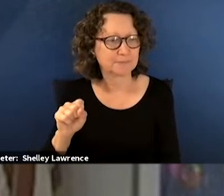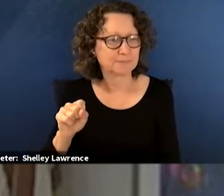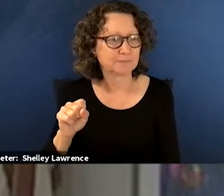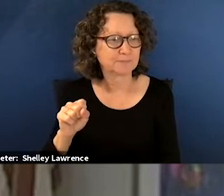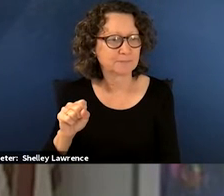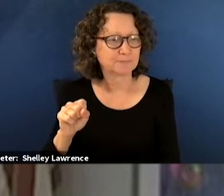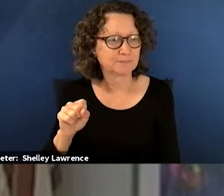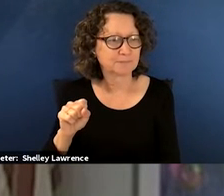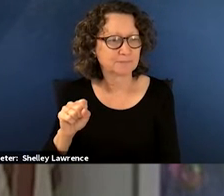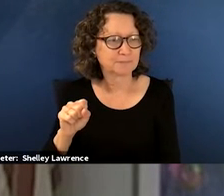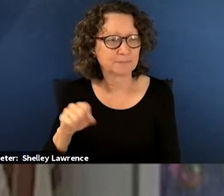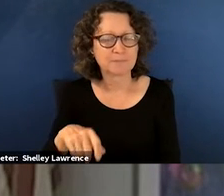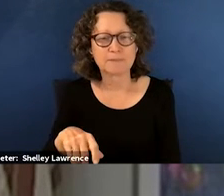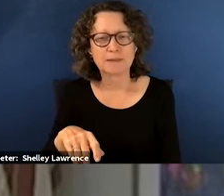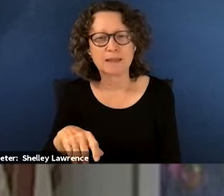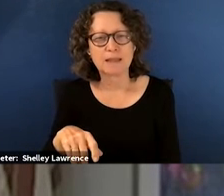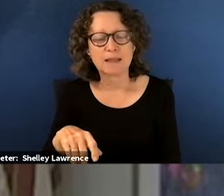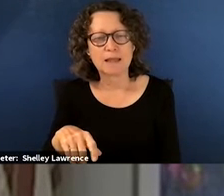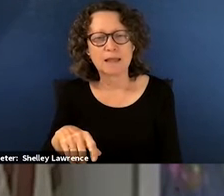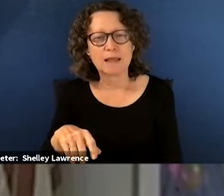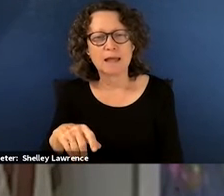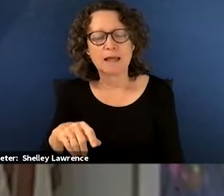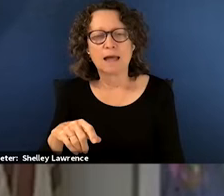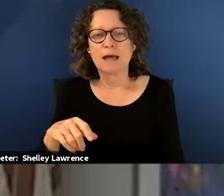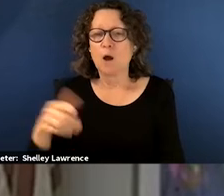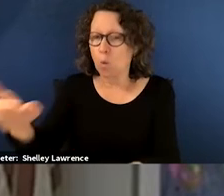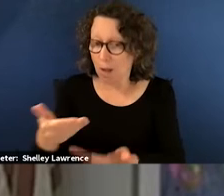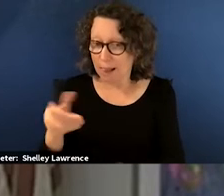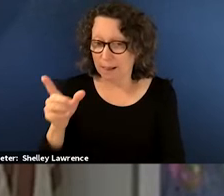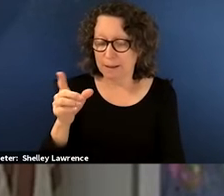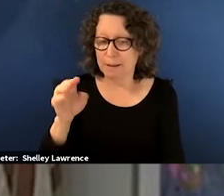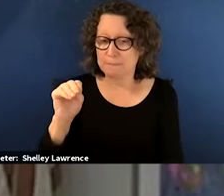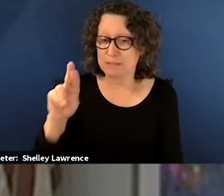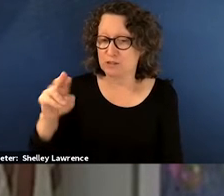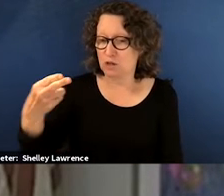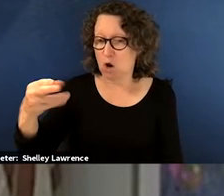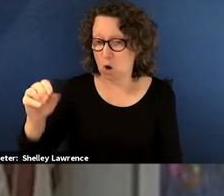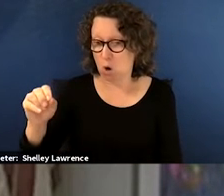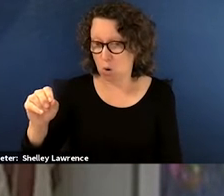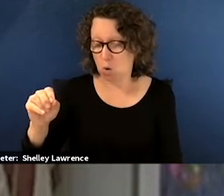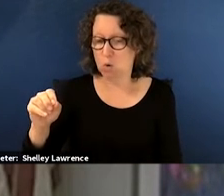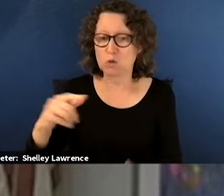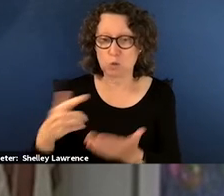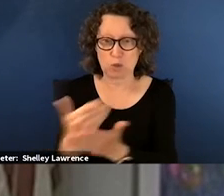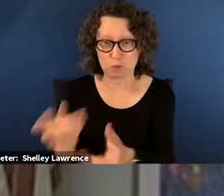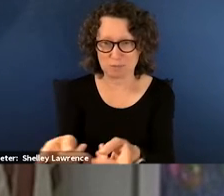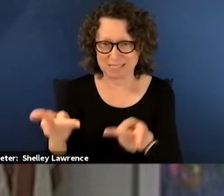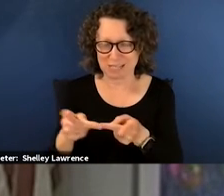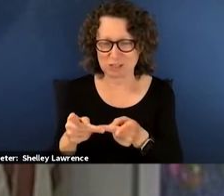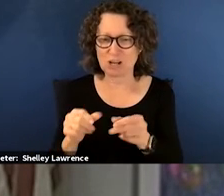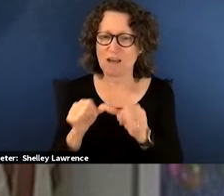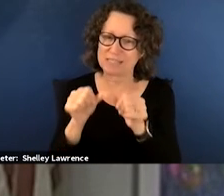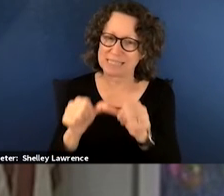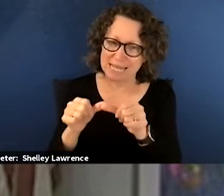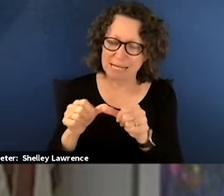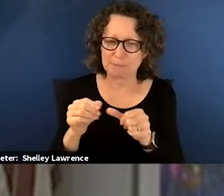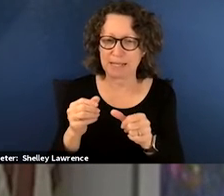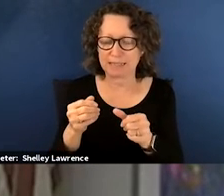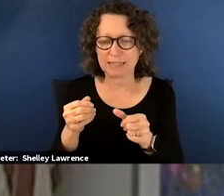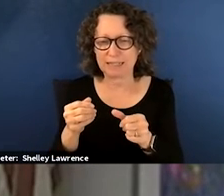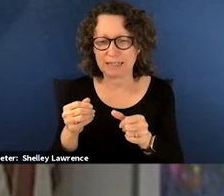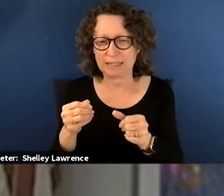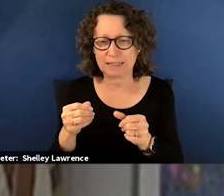Sí, yo también quisiera dar la bienvenida a Sven Ho a este cargo como coordinador de operaciones y